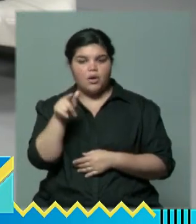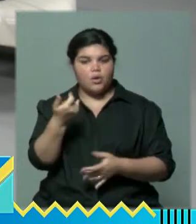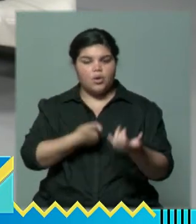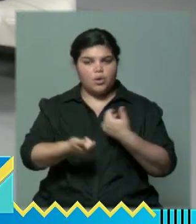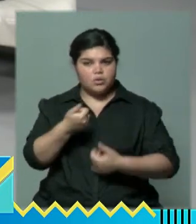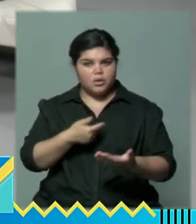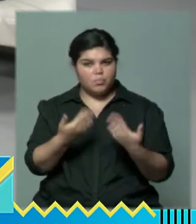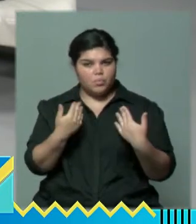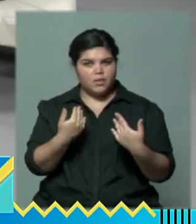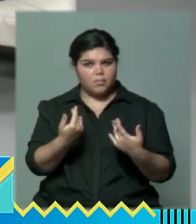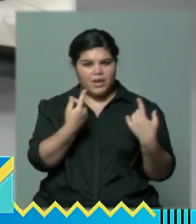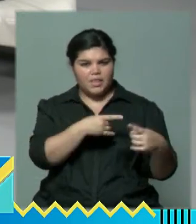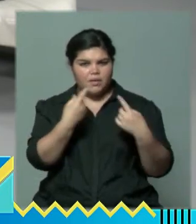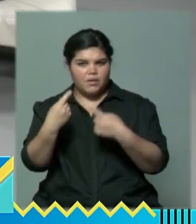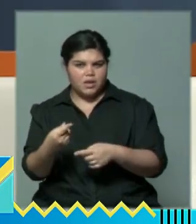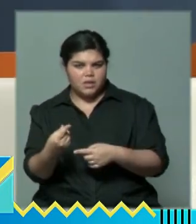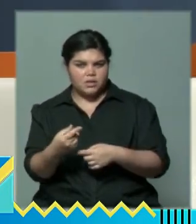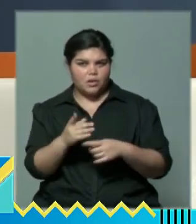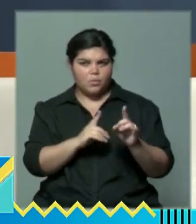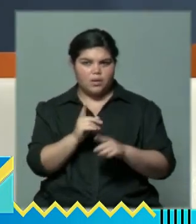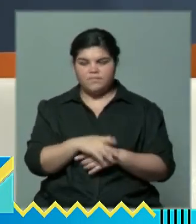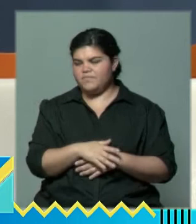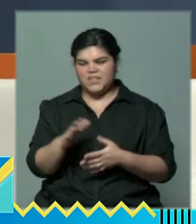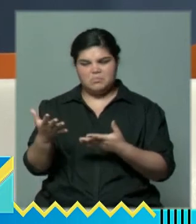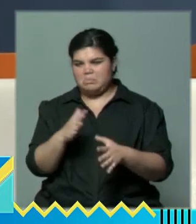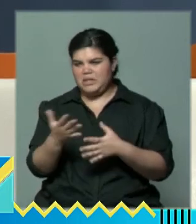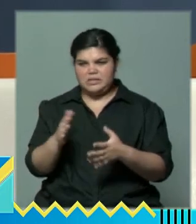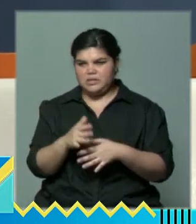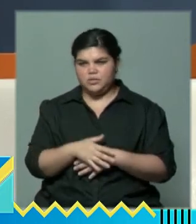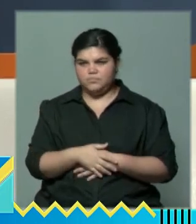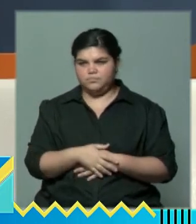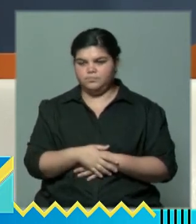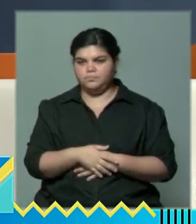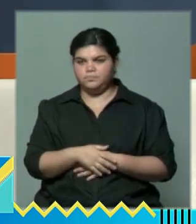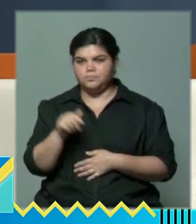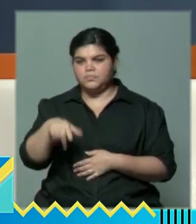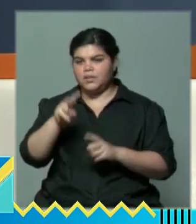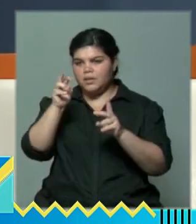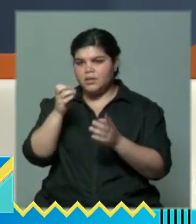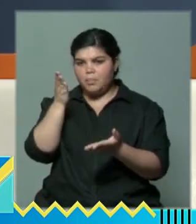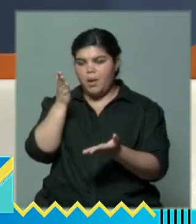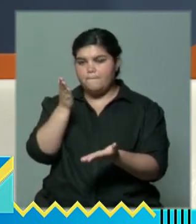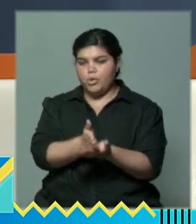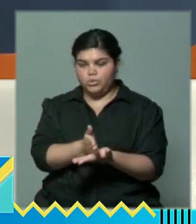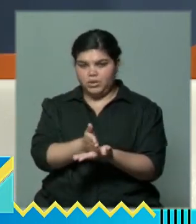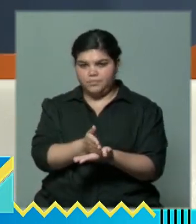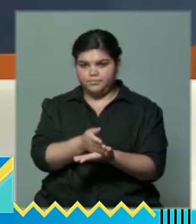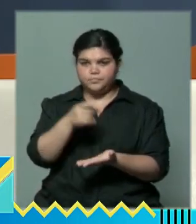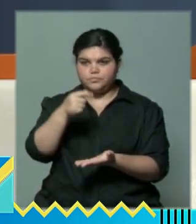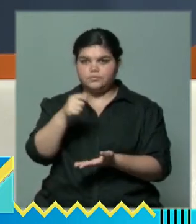más o menos marcar la diferencia entre uno y otro? No, es lo mismo, digamos, lo mismo. Pero por ejemplo el tema de las multas. Las multas están fijadas